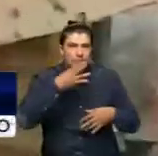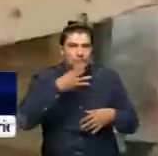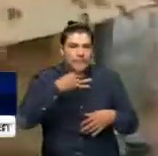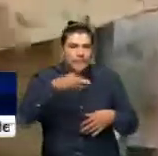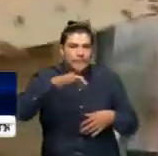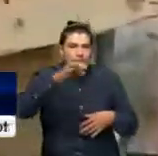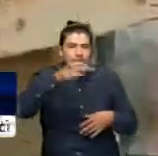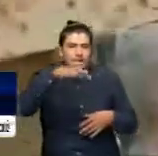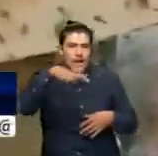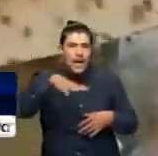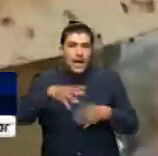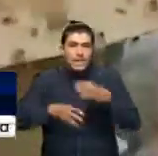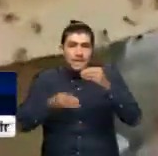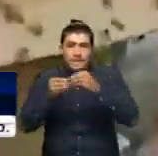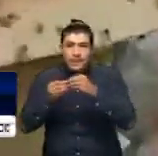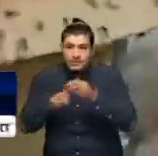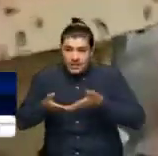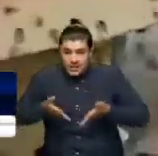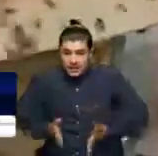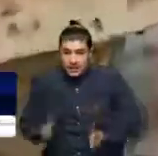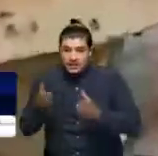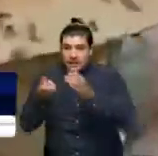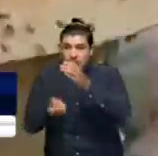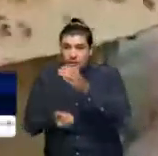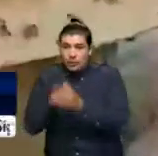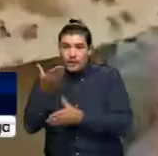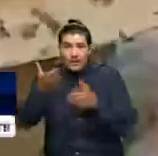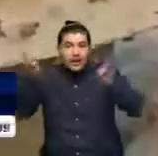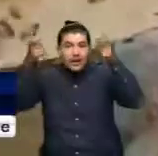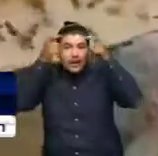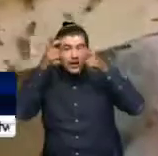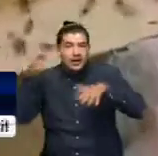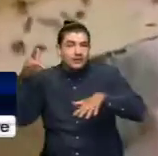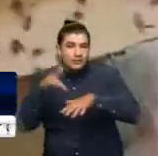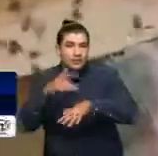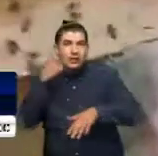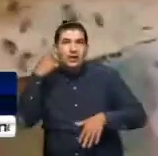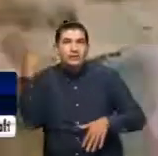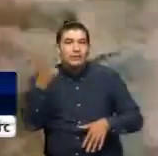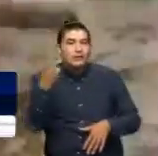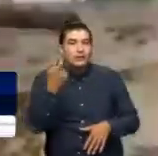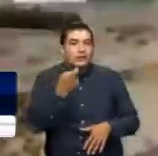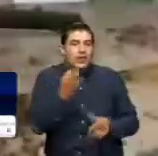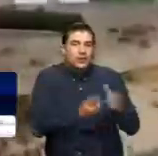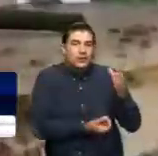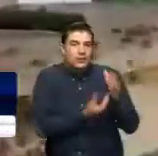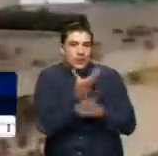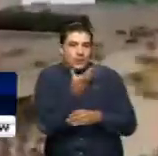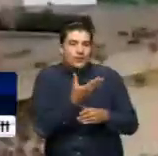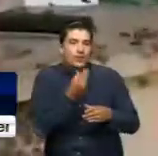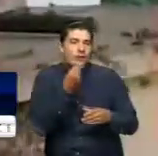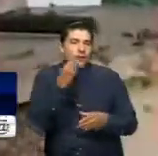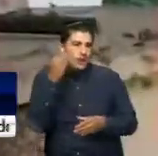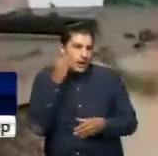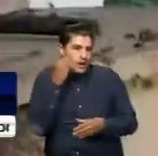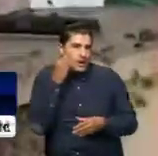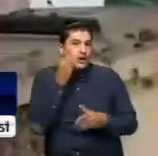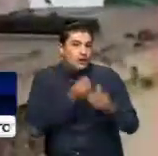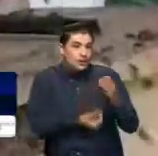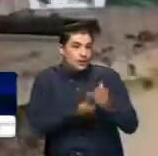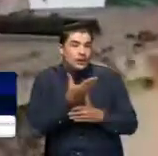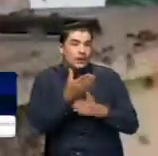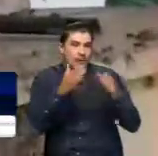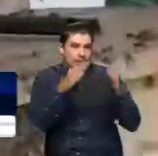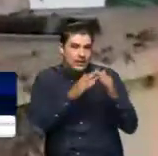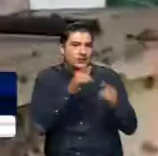nacen nuevas reinas la cual tienen que salir a buscar un nuevo una nueva colmena donde pueda formar es el motivo por el